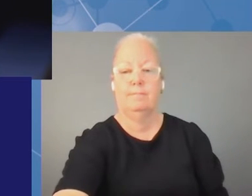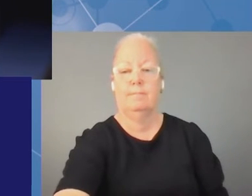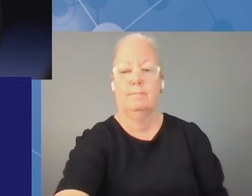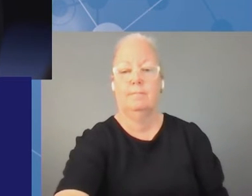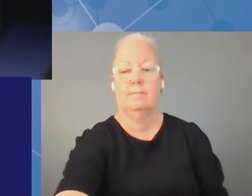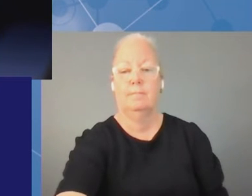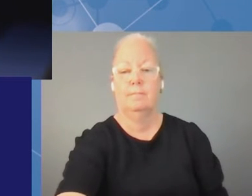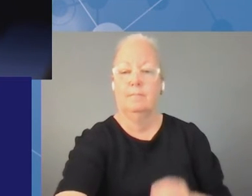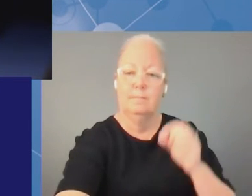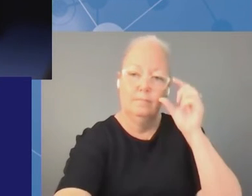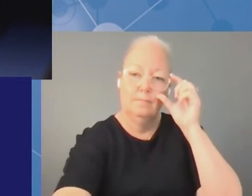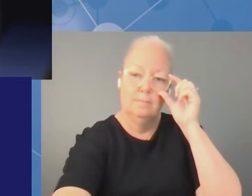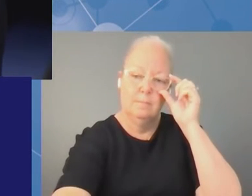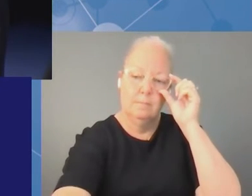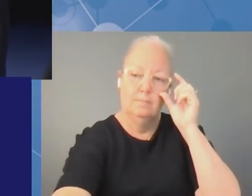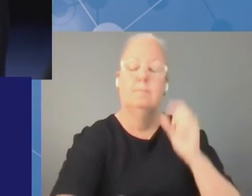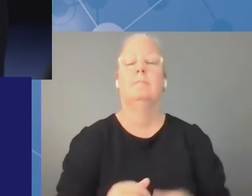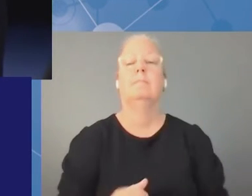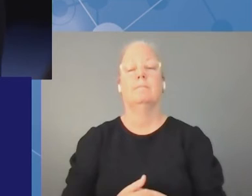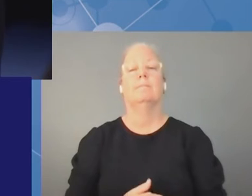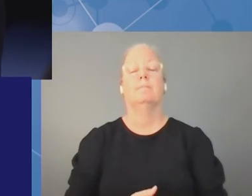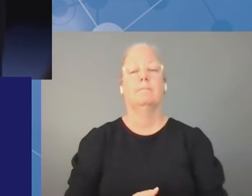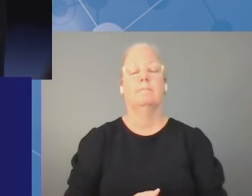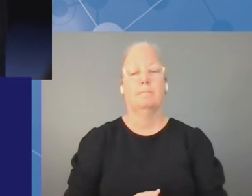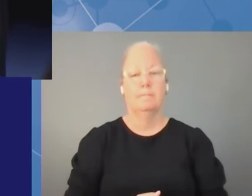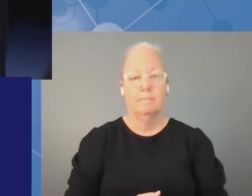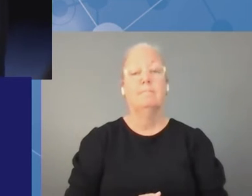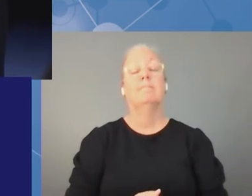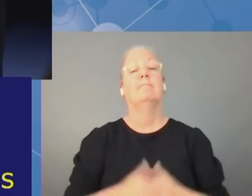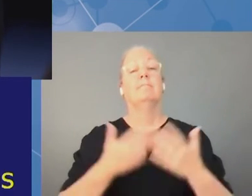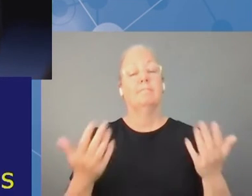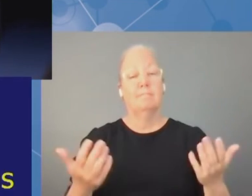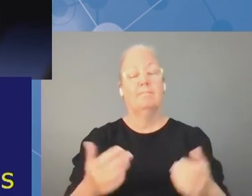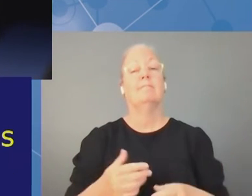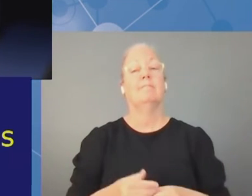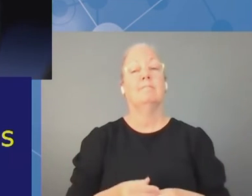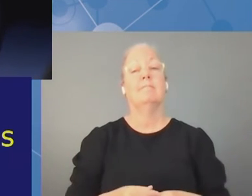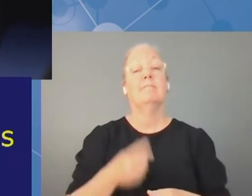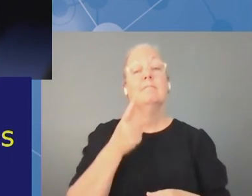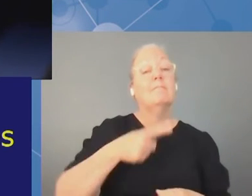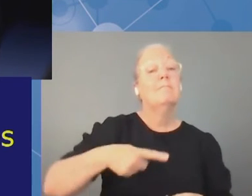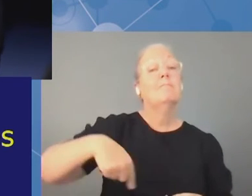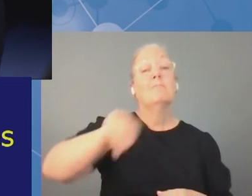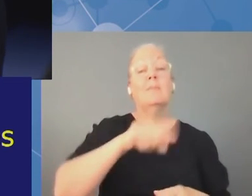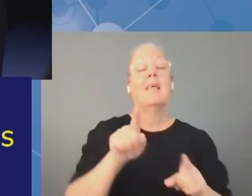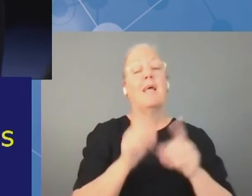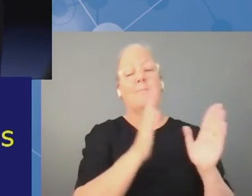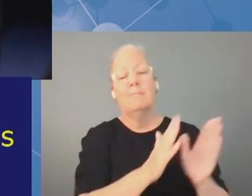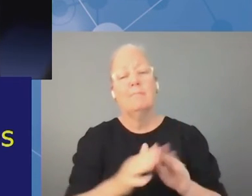Gracias a Katowice por haber organizado este fantástico encuentro.